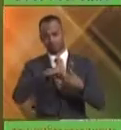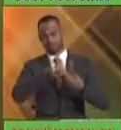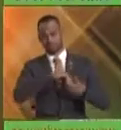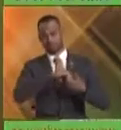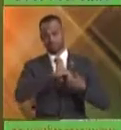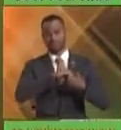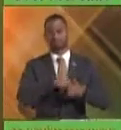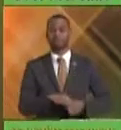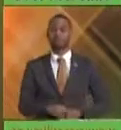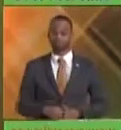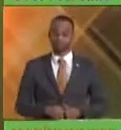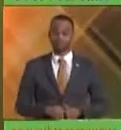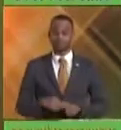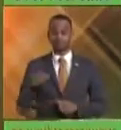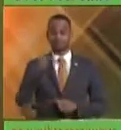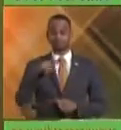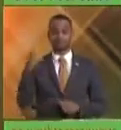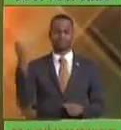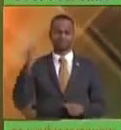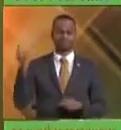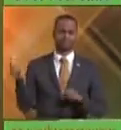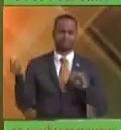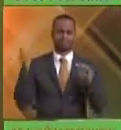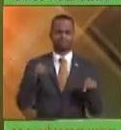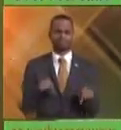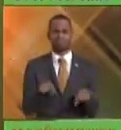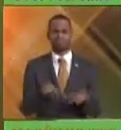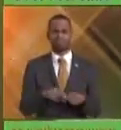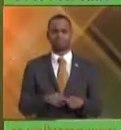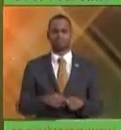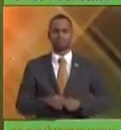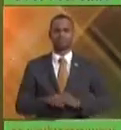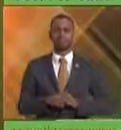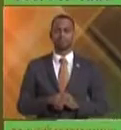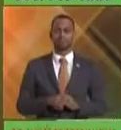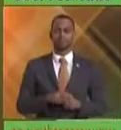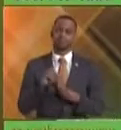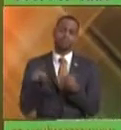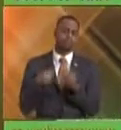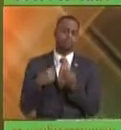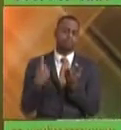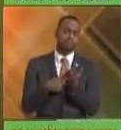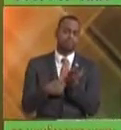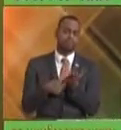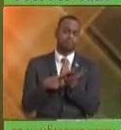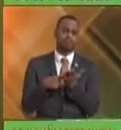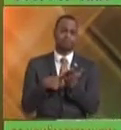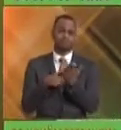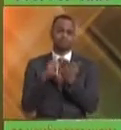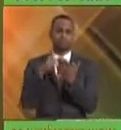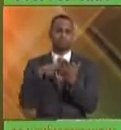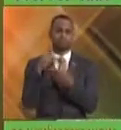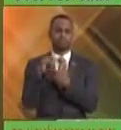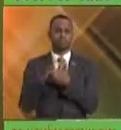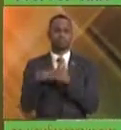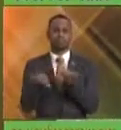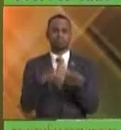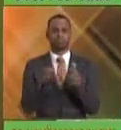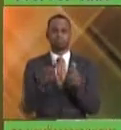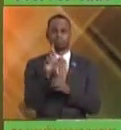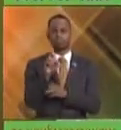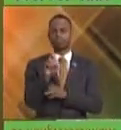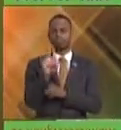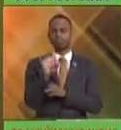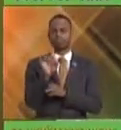conadis ellos estuvieron aquí hace poco tiempo hablando de un proyecto que se llama es